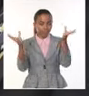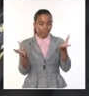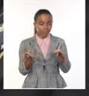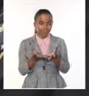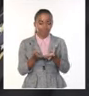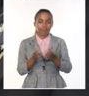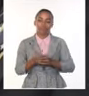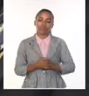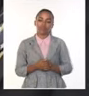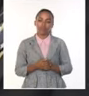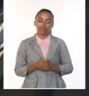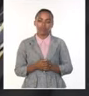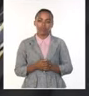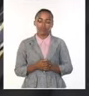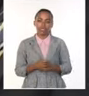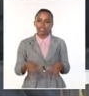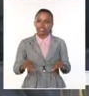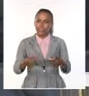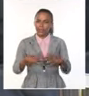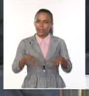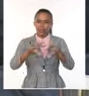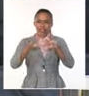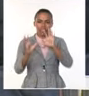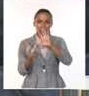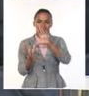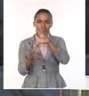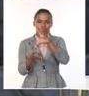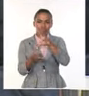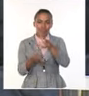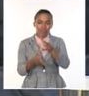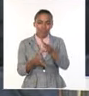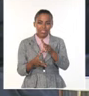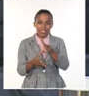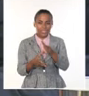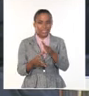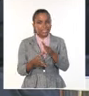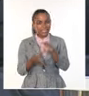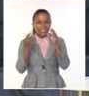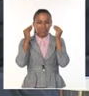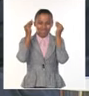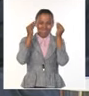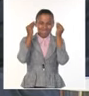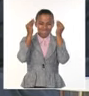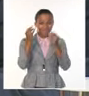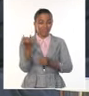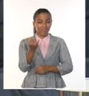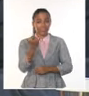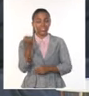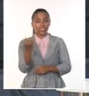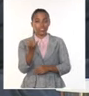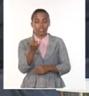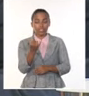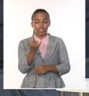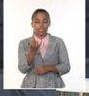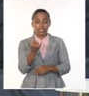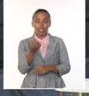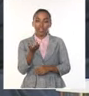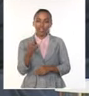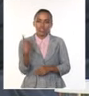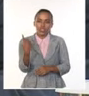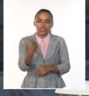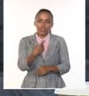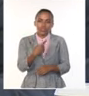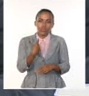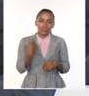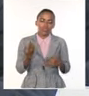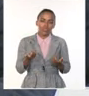agitada situación en varios puntos del planeta concita preocupación a nivel internacional y nos convoca a la acción para